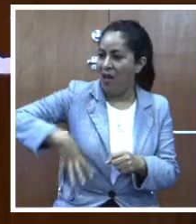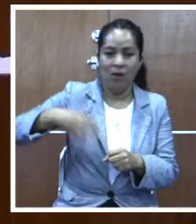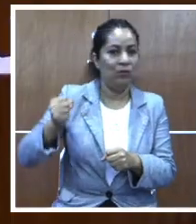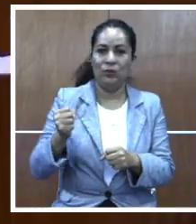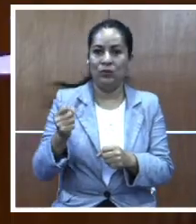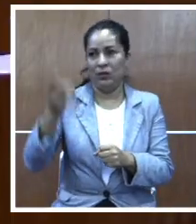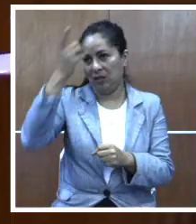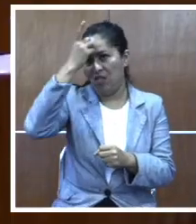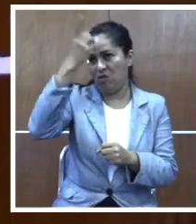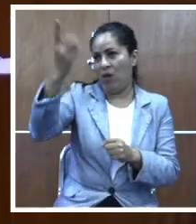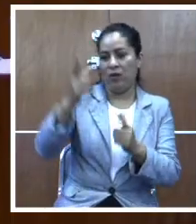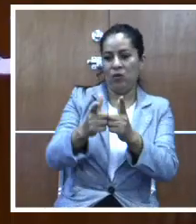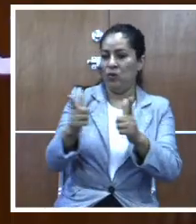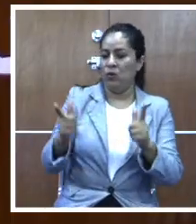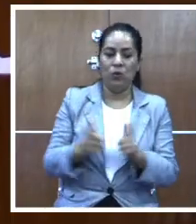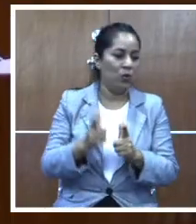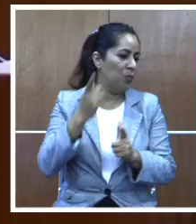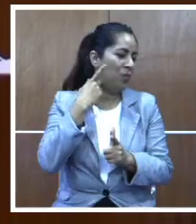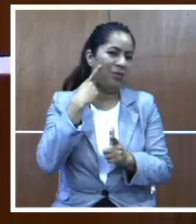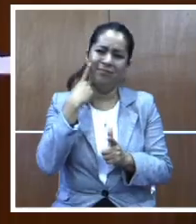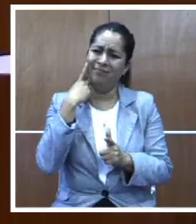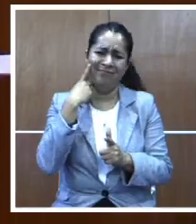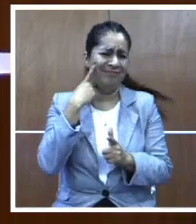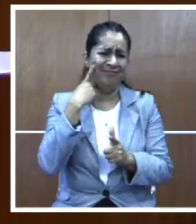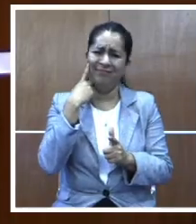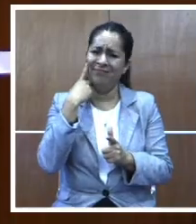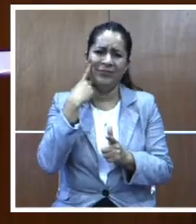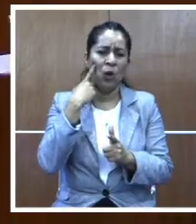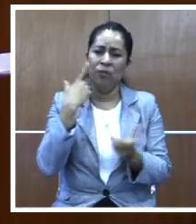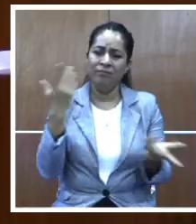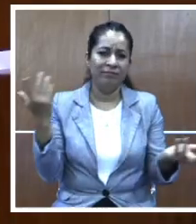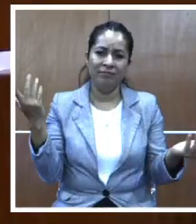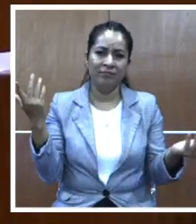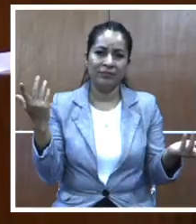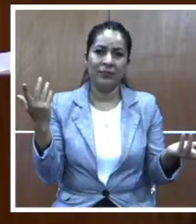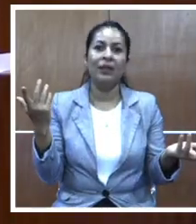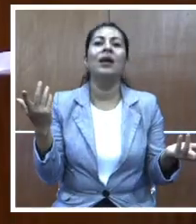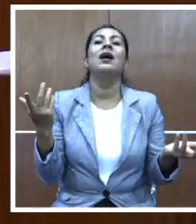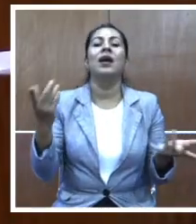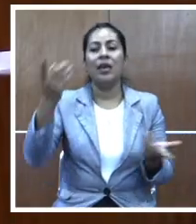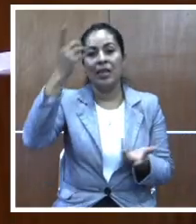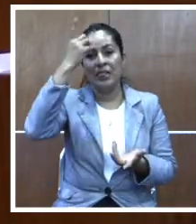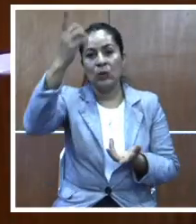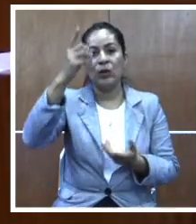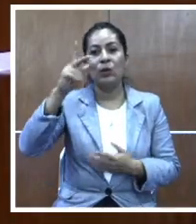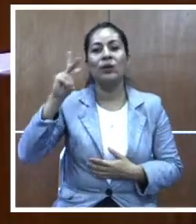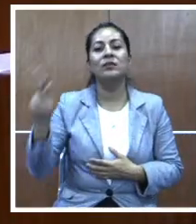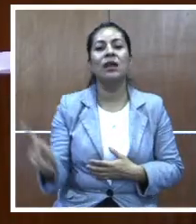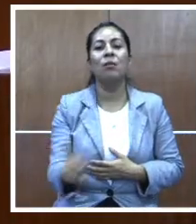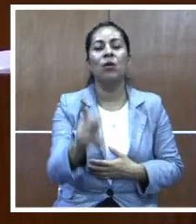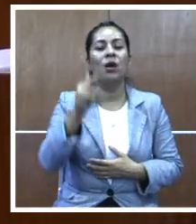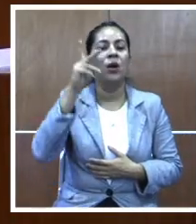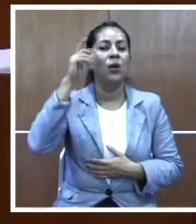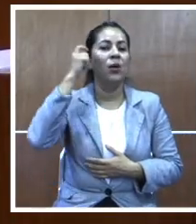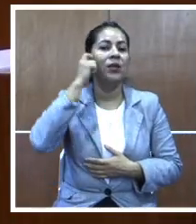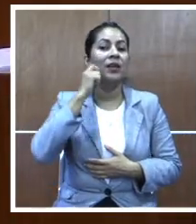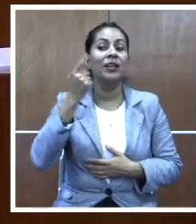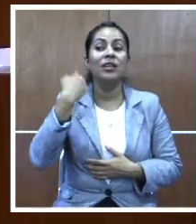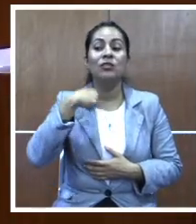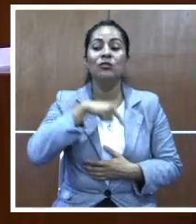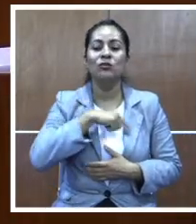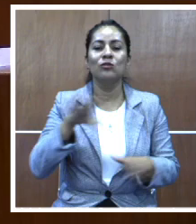grupo ni a una fracción parlamentaria, pertenece al pueblo de Guerrero y nosotros